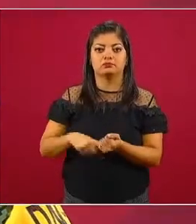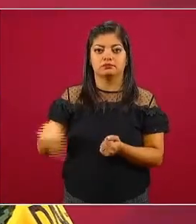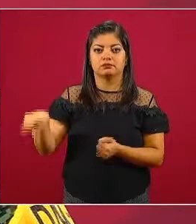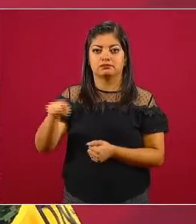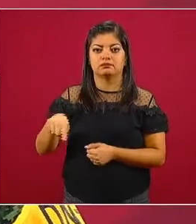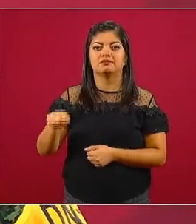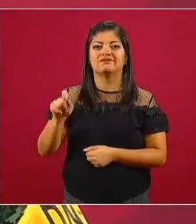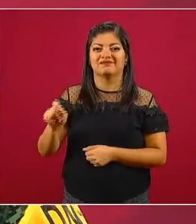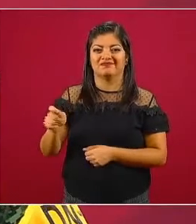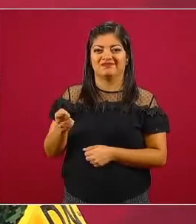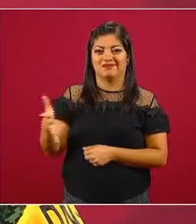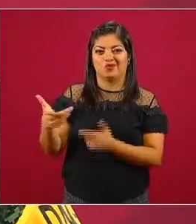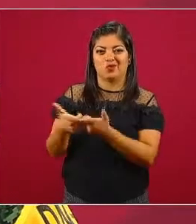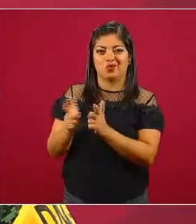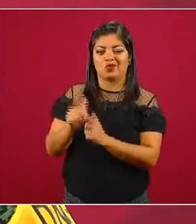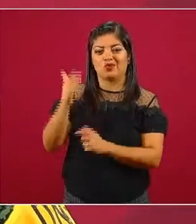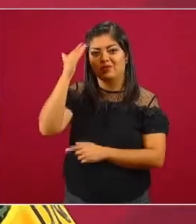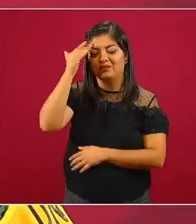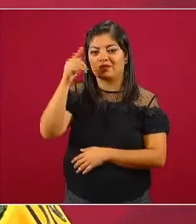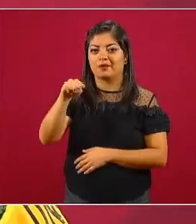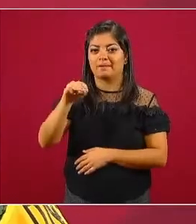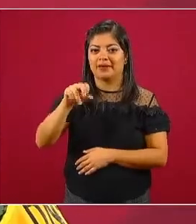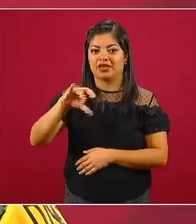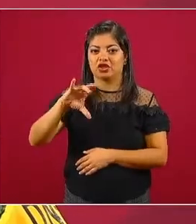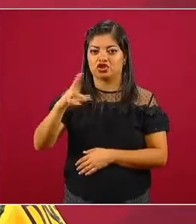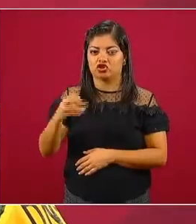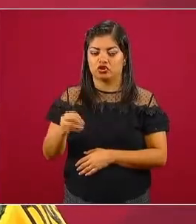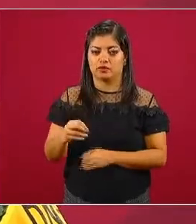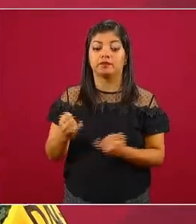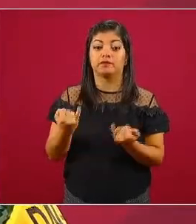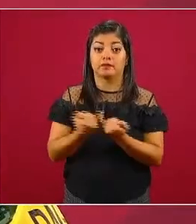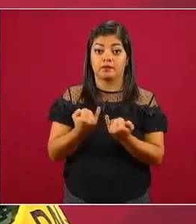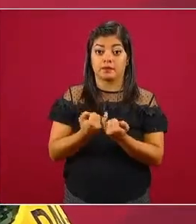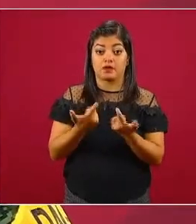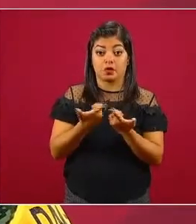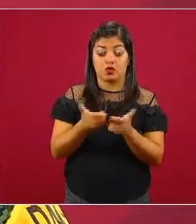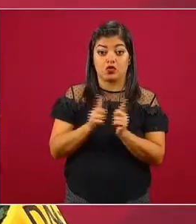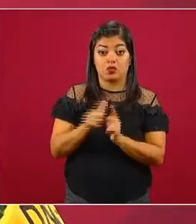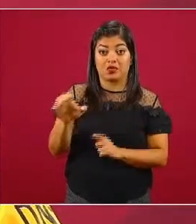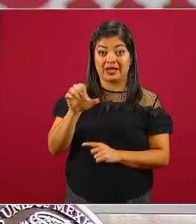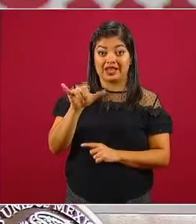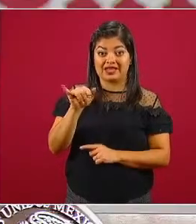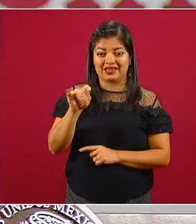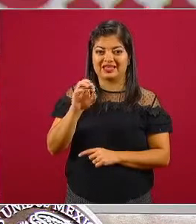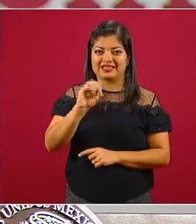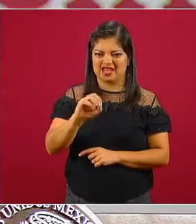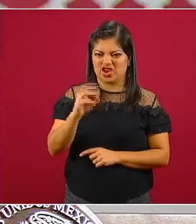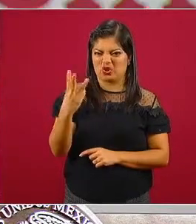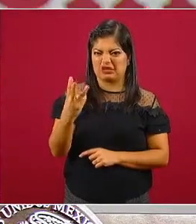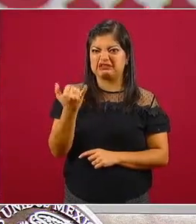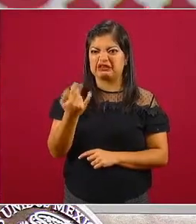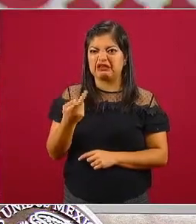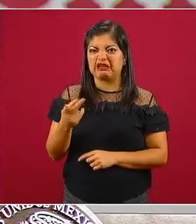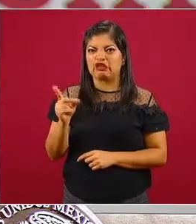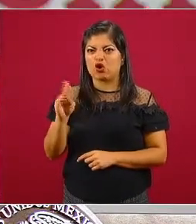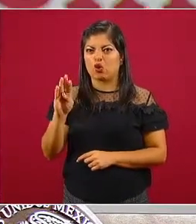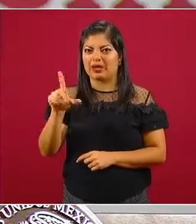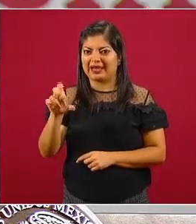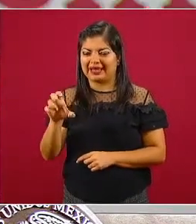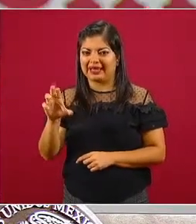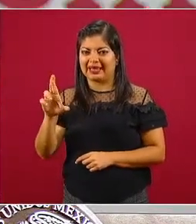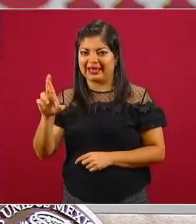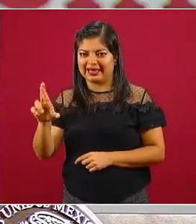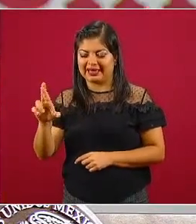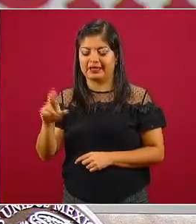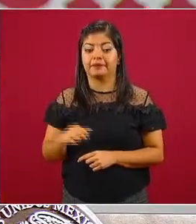el Mencho, por parte de los líderes de ese grupo élite del 03 y del WR. La fecha en